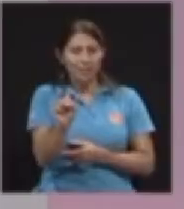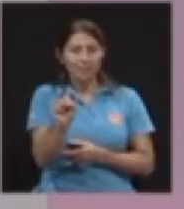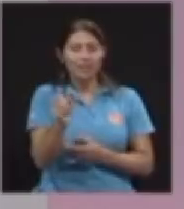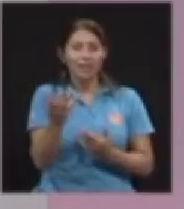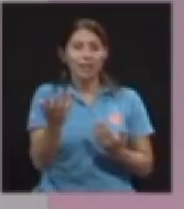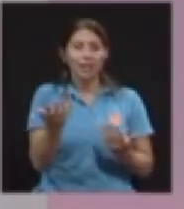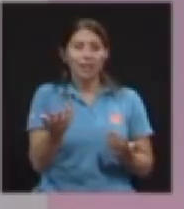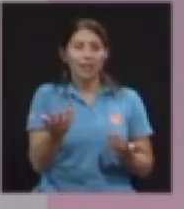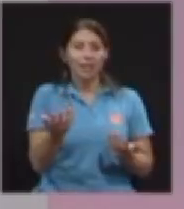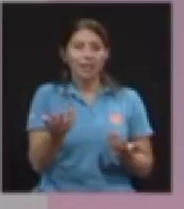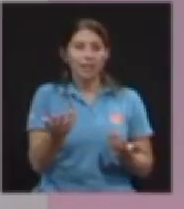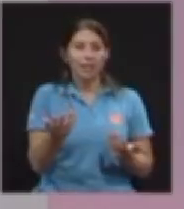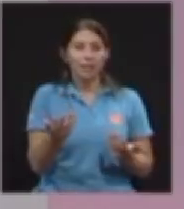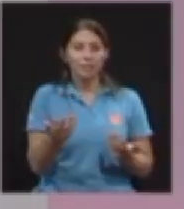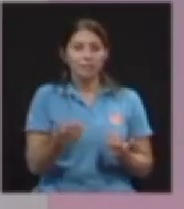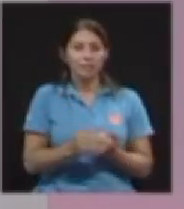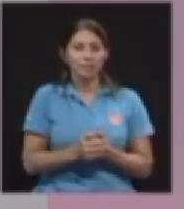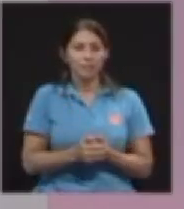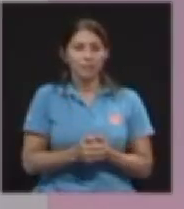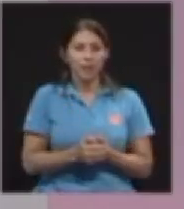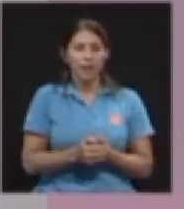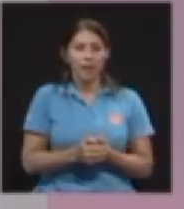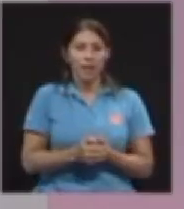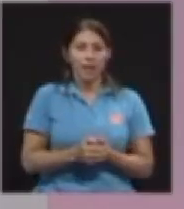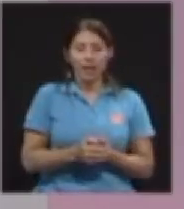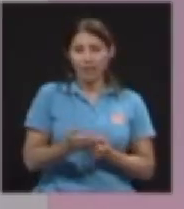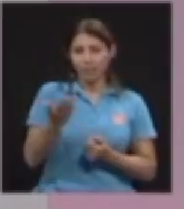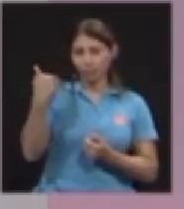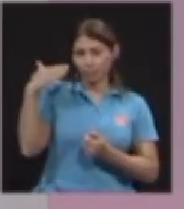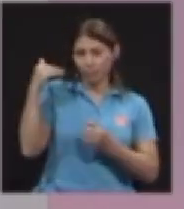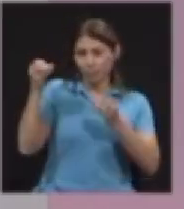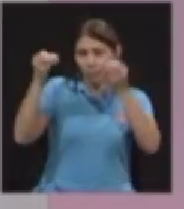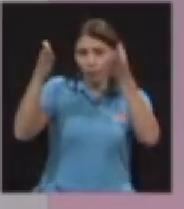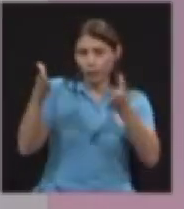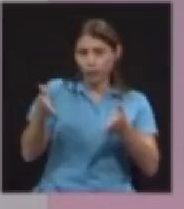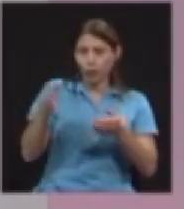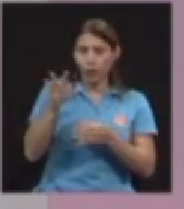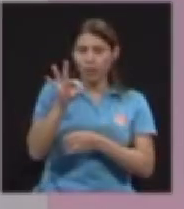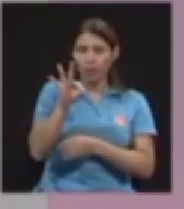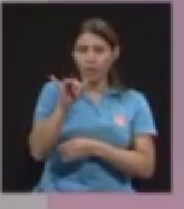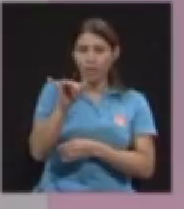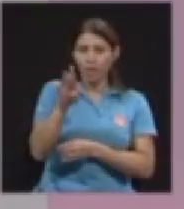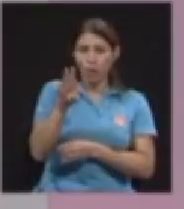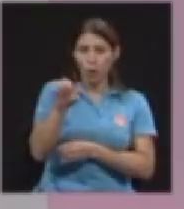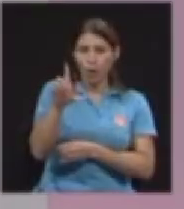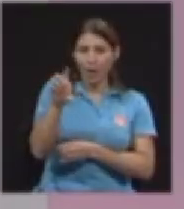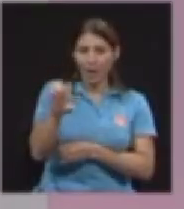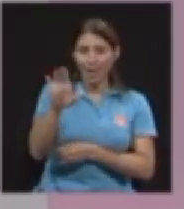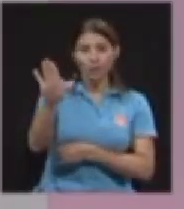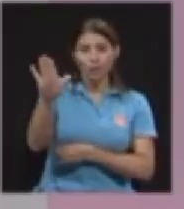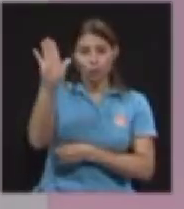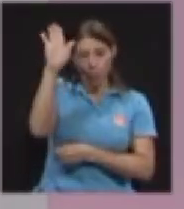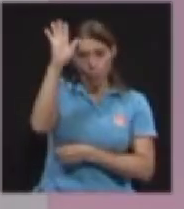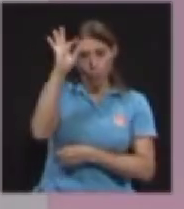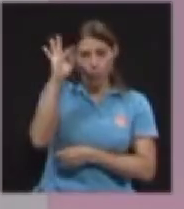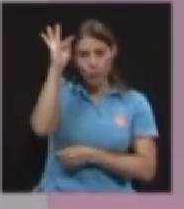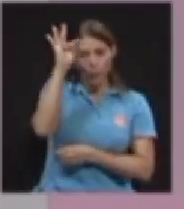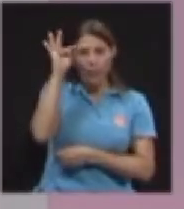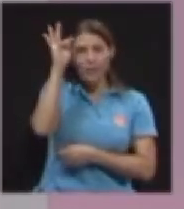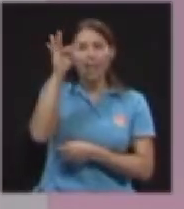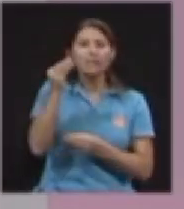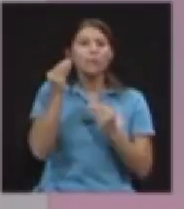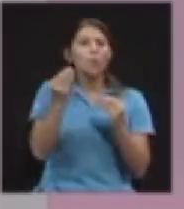contribución de el profesor Tirole es muy aplicado, tiene muchas